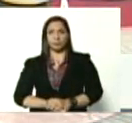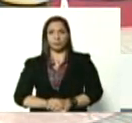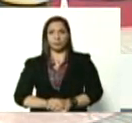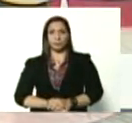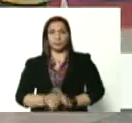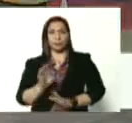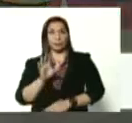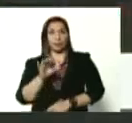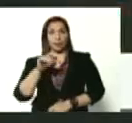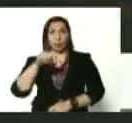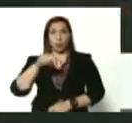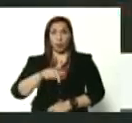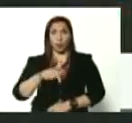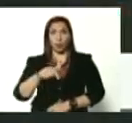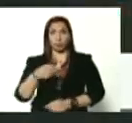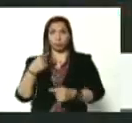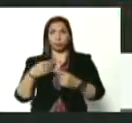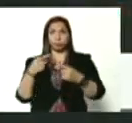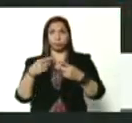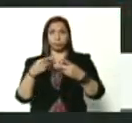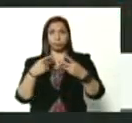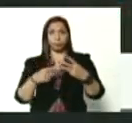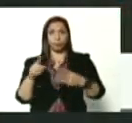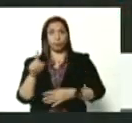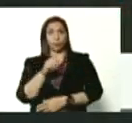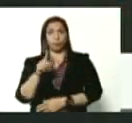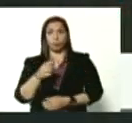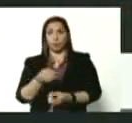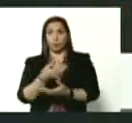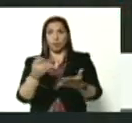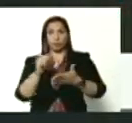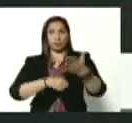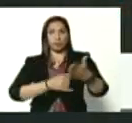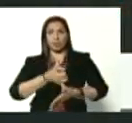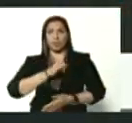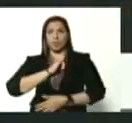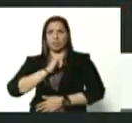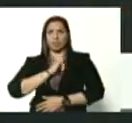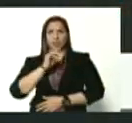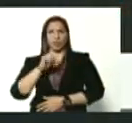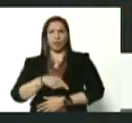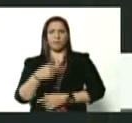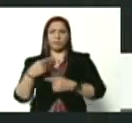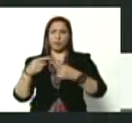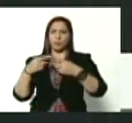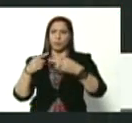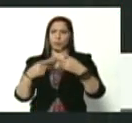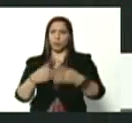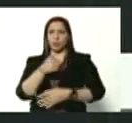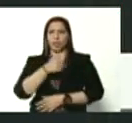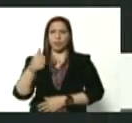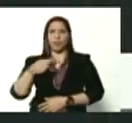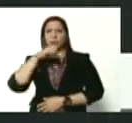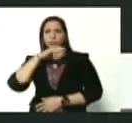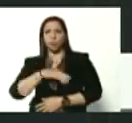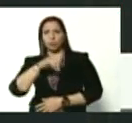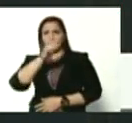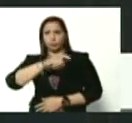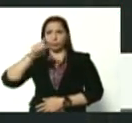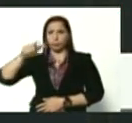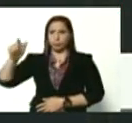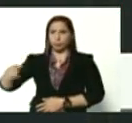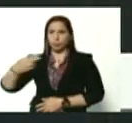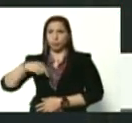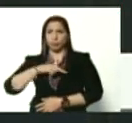es hoy de mestizajes múltiples pero no por ello sin entidades generales específicas de cada sujeto histórico hoy nos toca